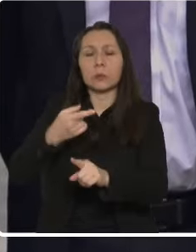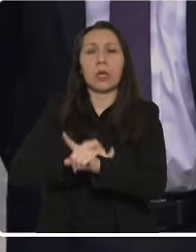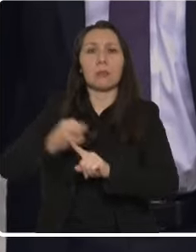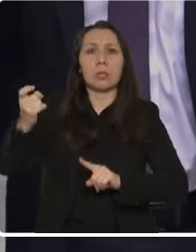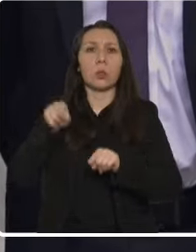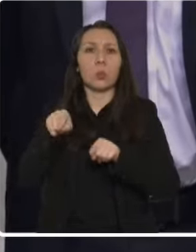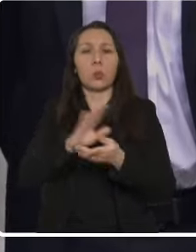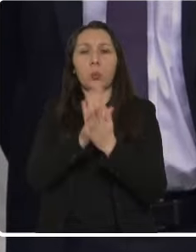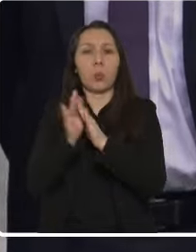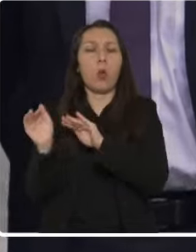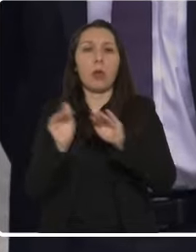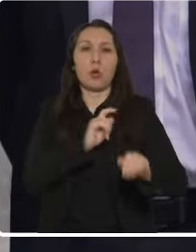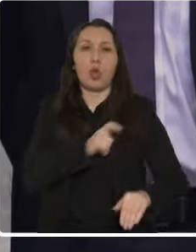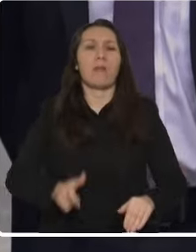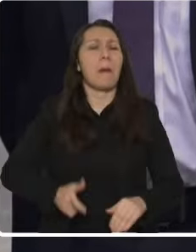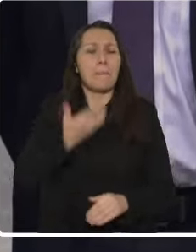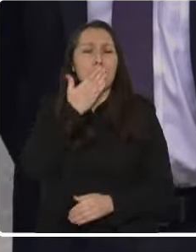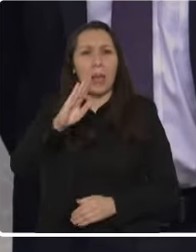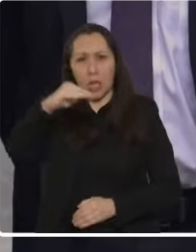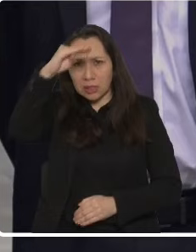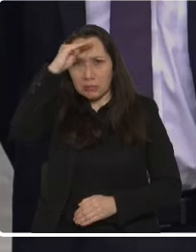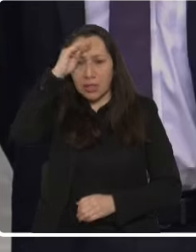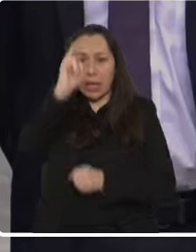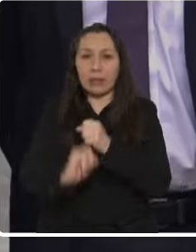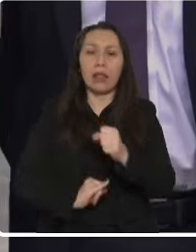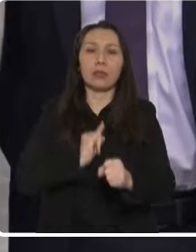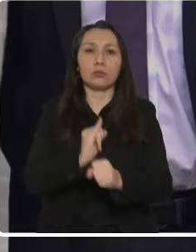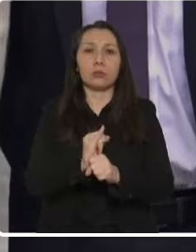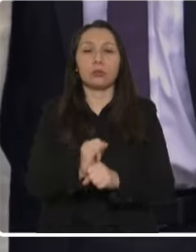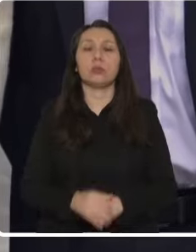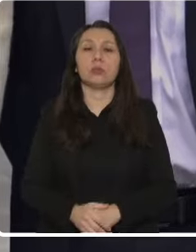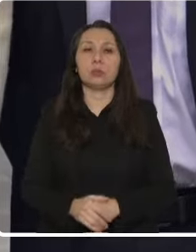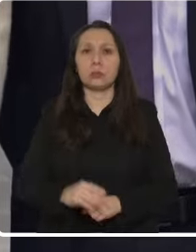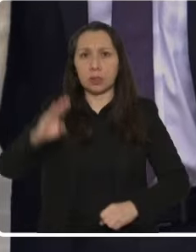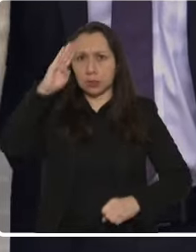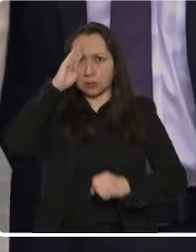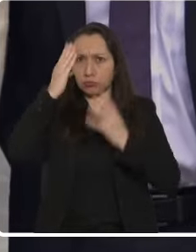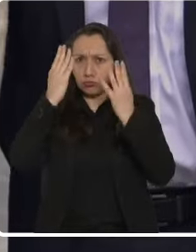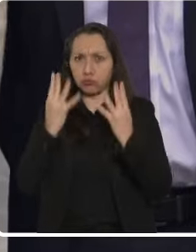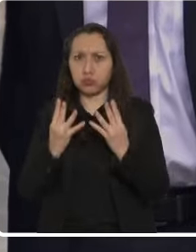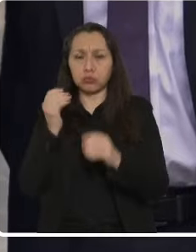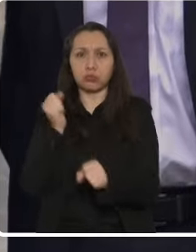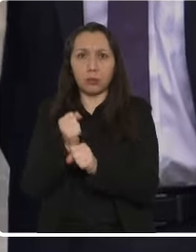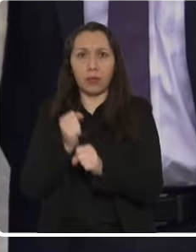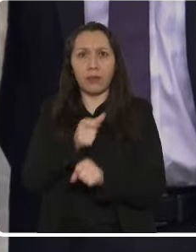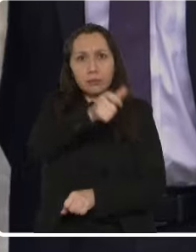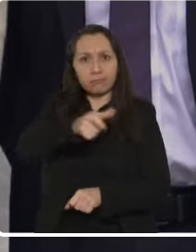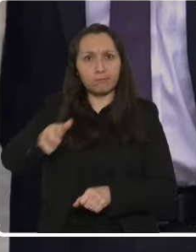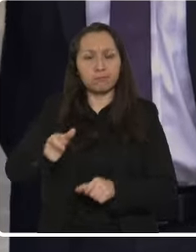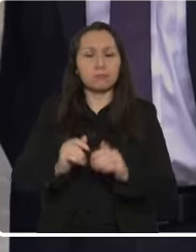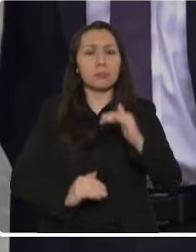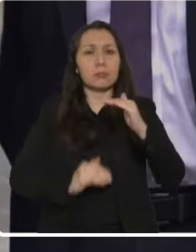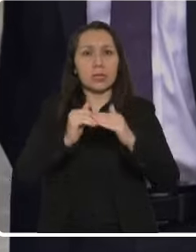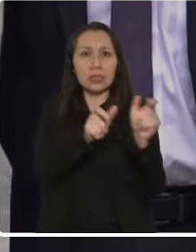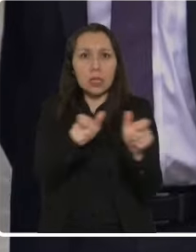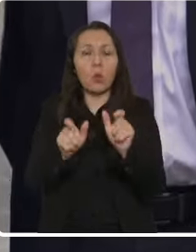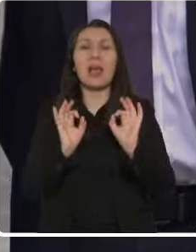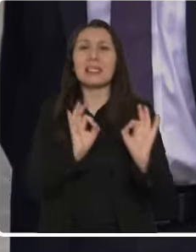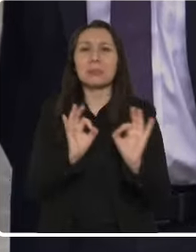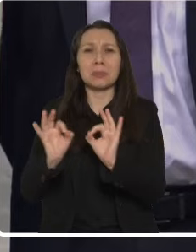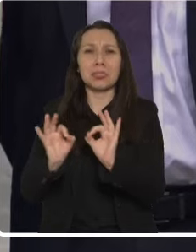el apoyo del gobierno y lo mejor de la experiencia internacional. Son gendarmes que trabajarán en las cárceles de alta seguridad bajo un régimen